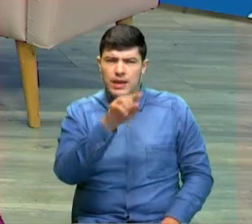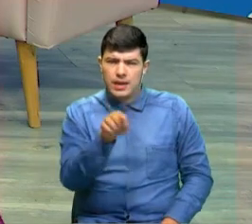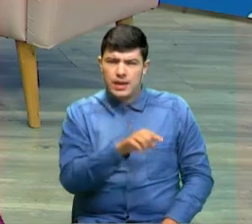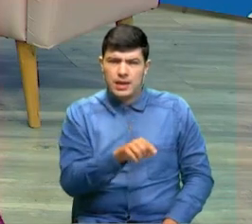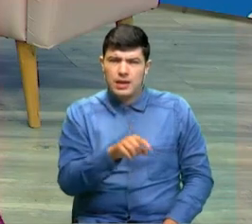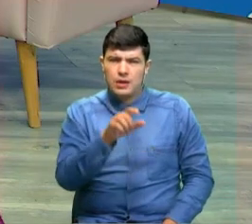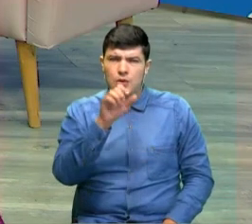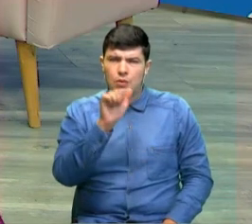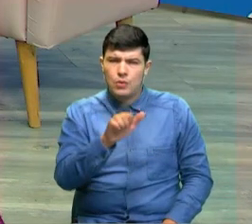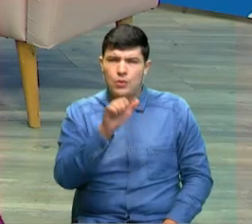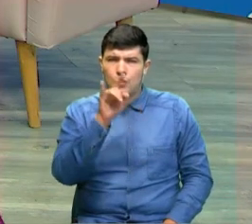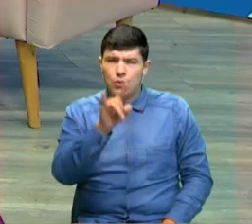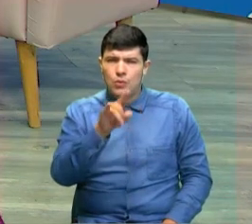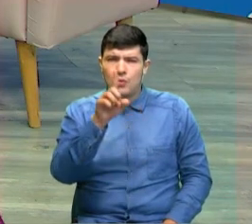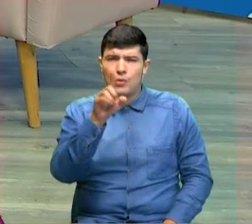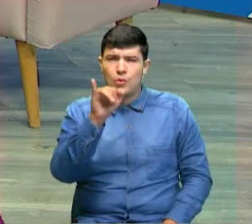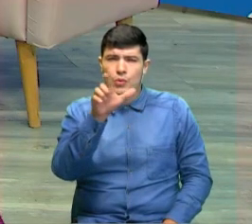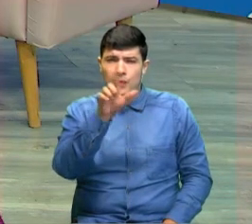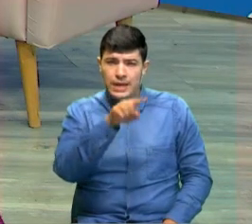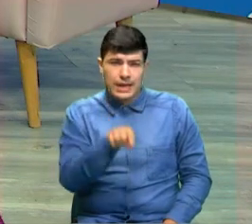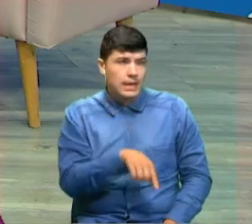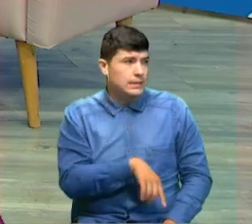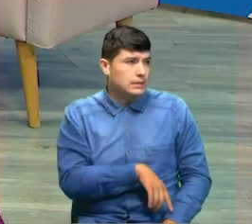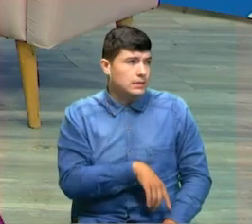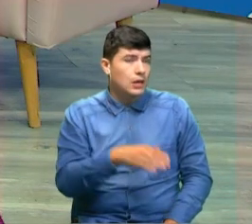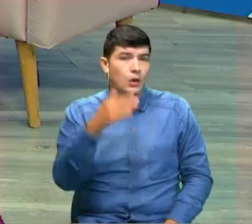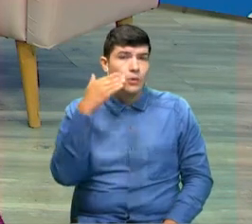Ajá. Y